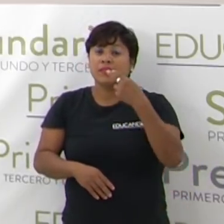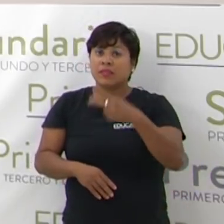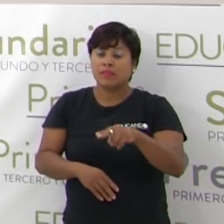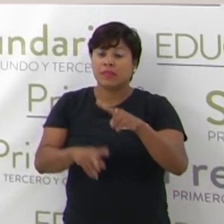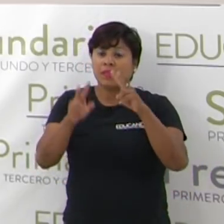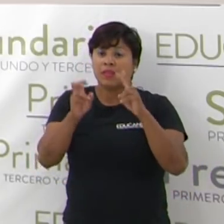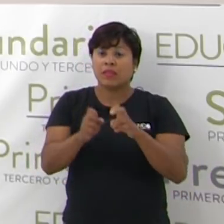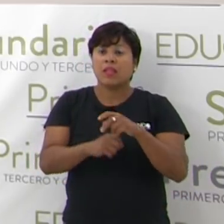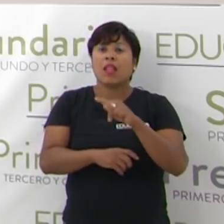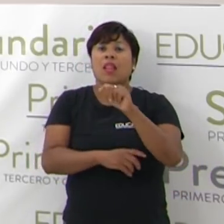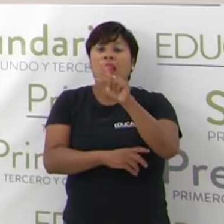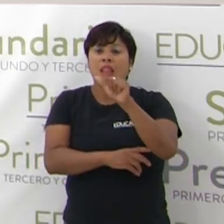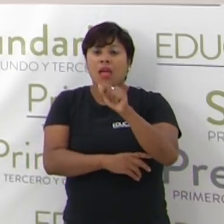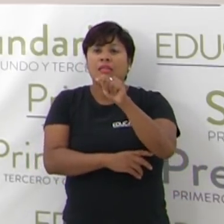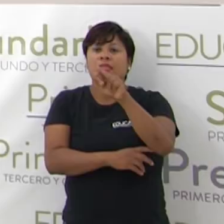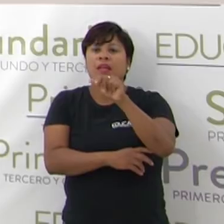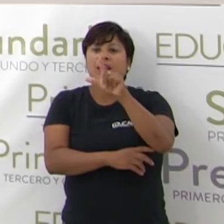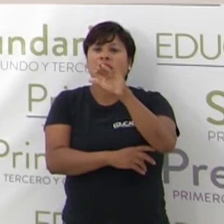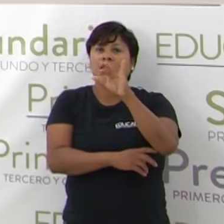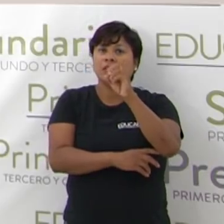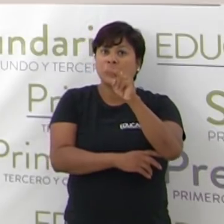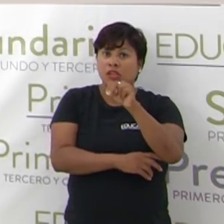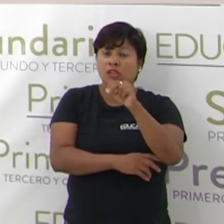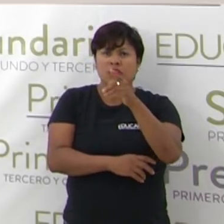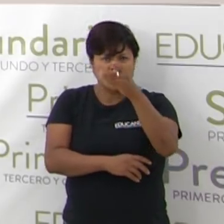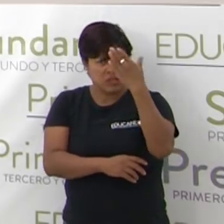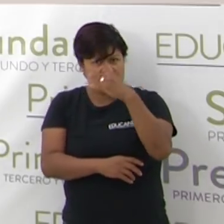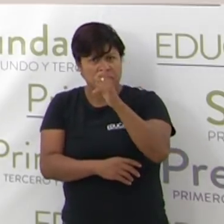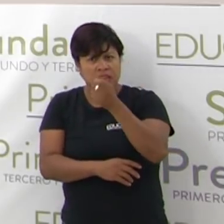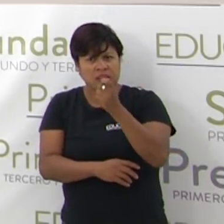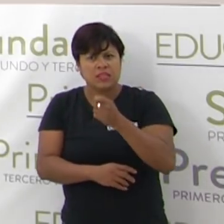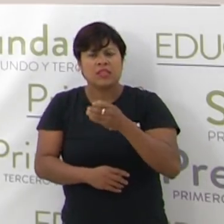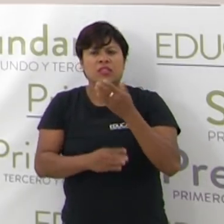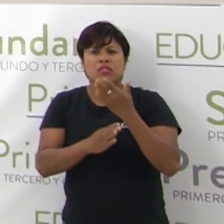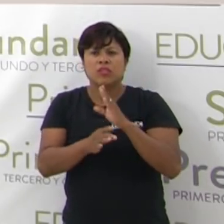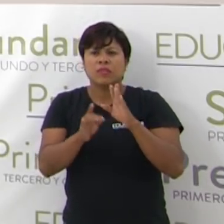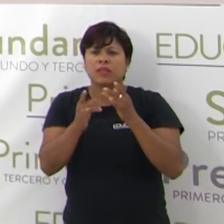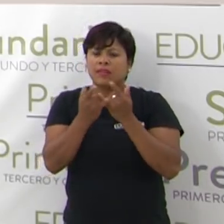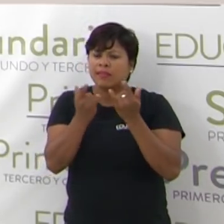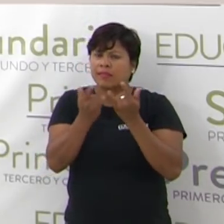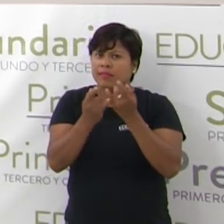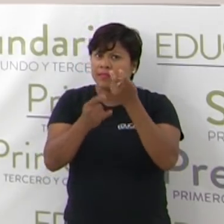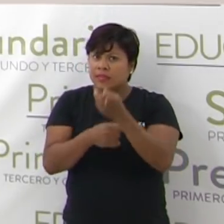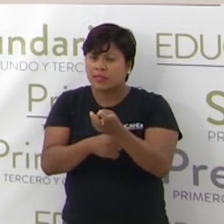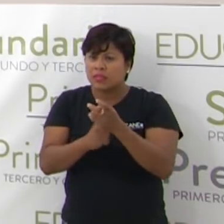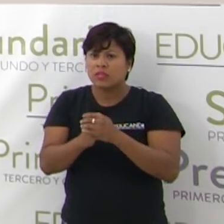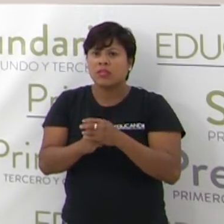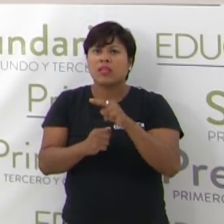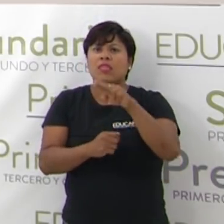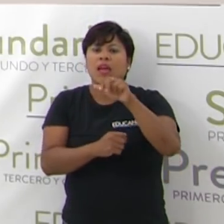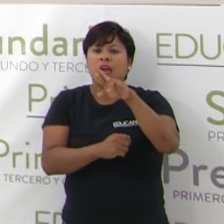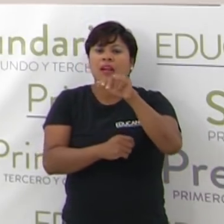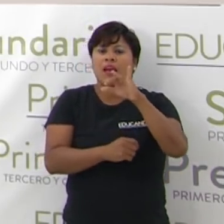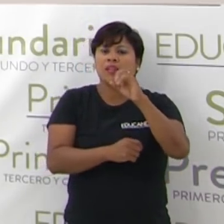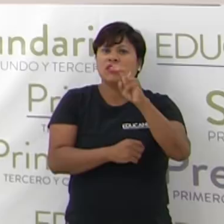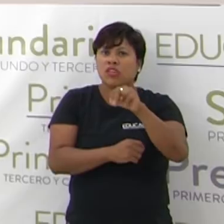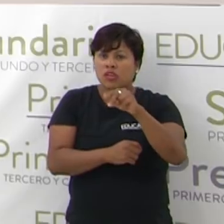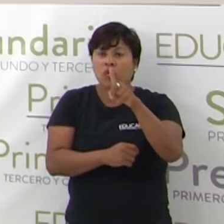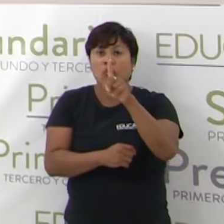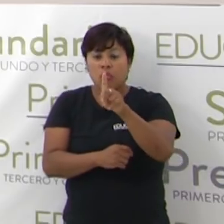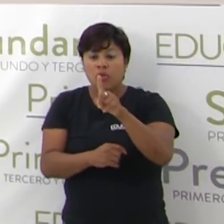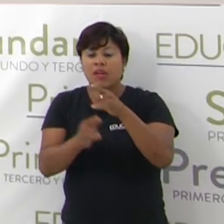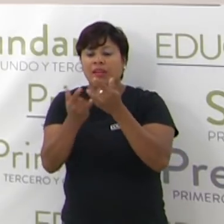la narración. ¿Ustedes alguna vez han escuchado relatos orales? Eso es la narración, un